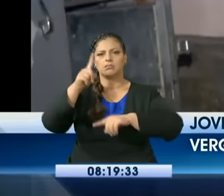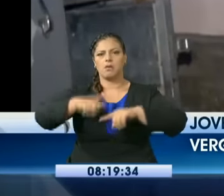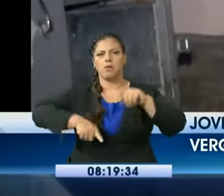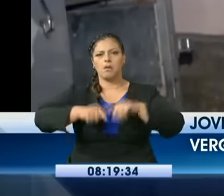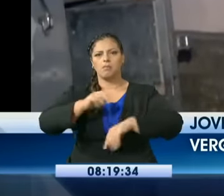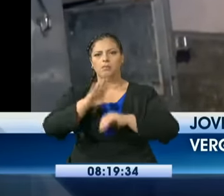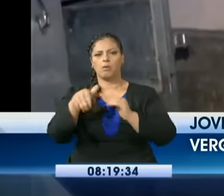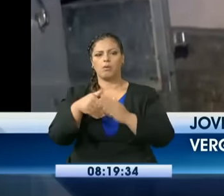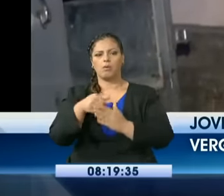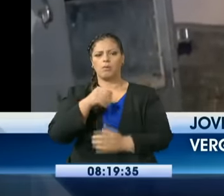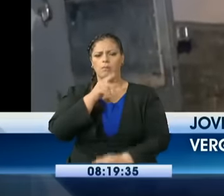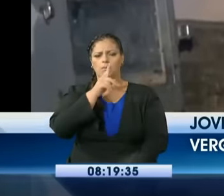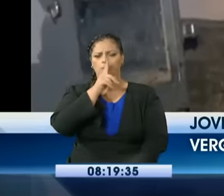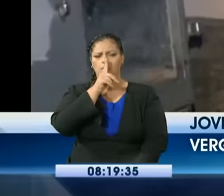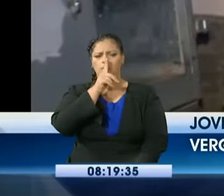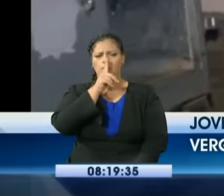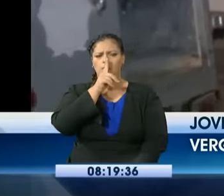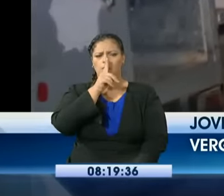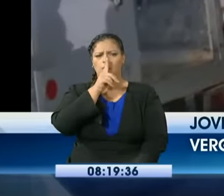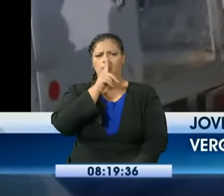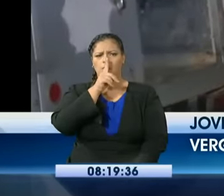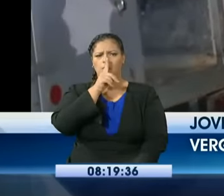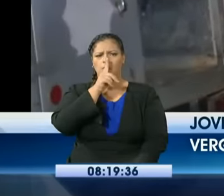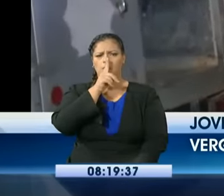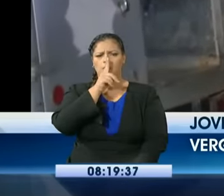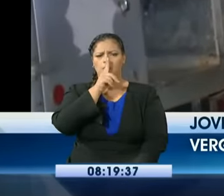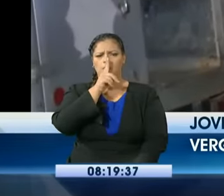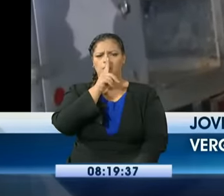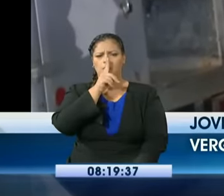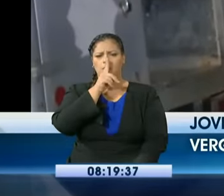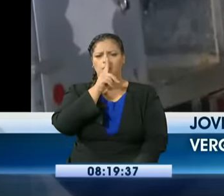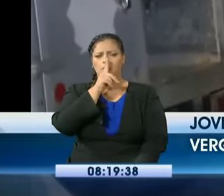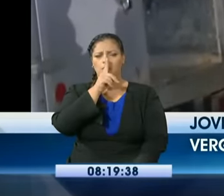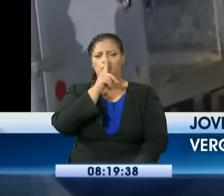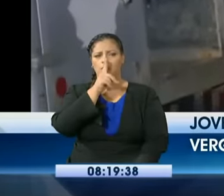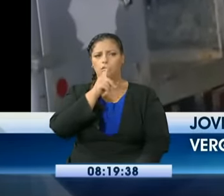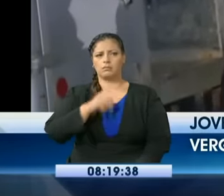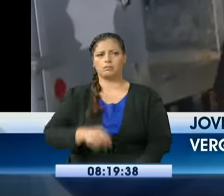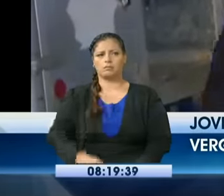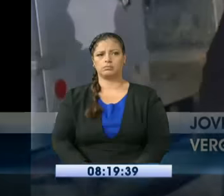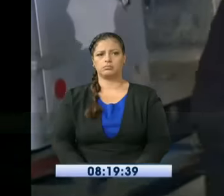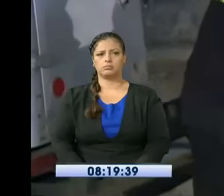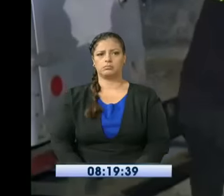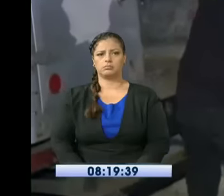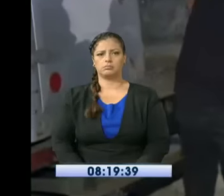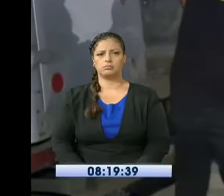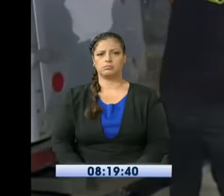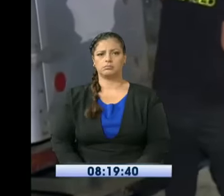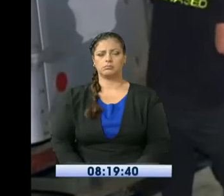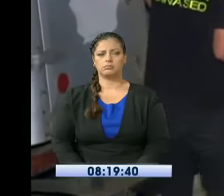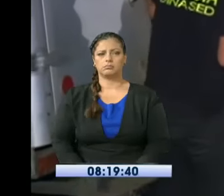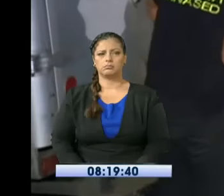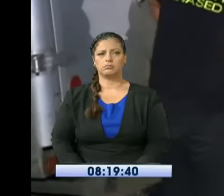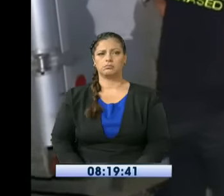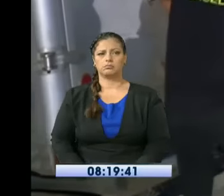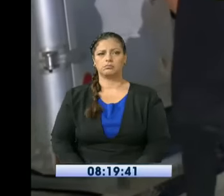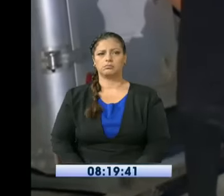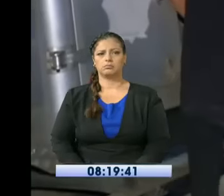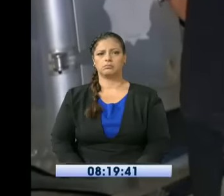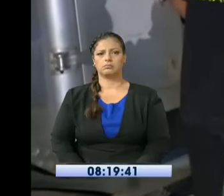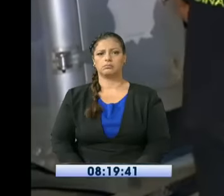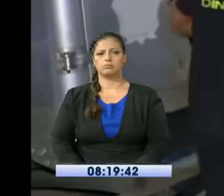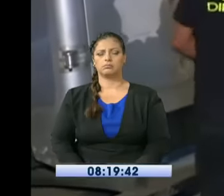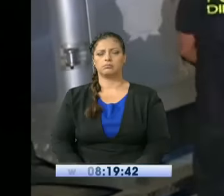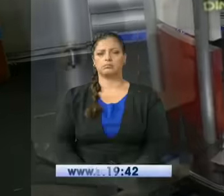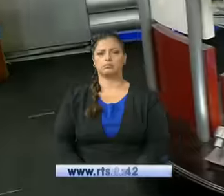emitieron comentario alguno sobre la motivación del suicidio. Informó Ítalo Ruiz.